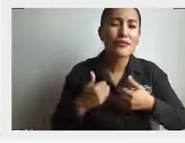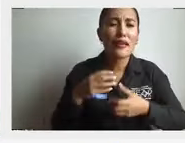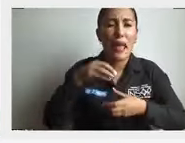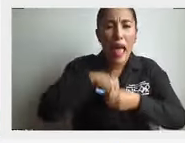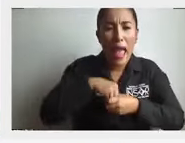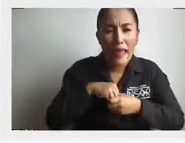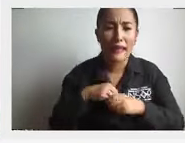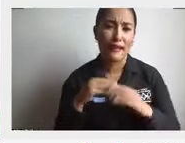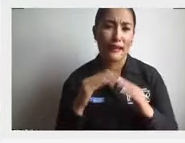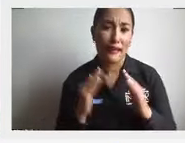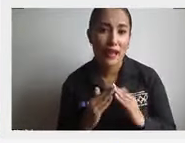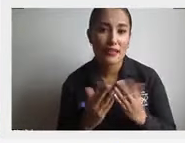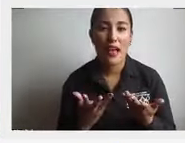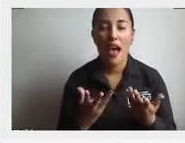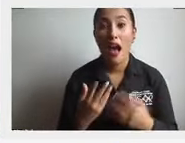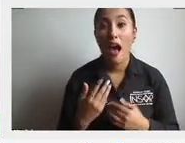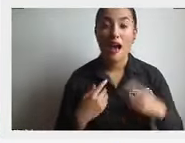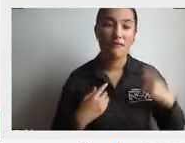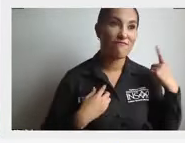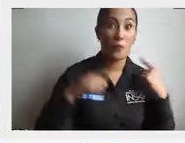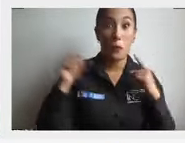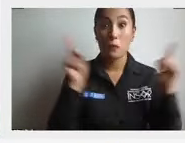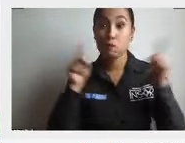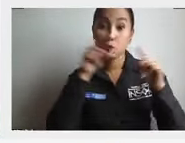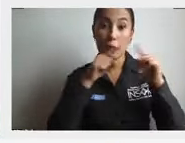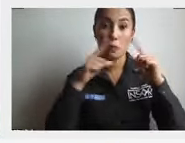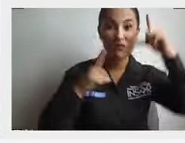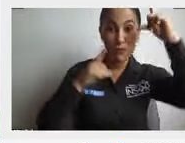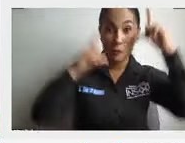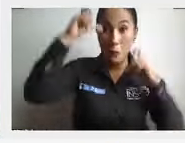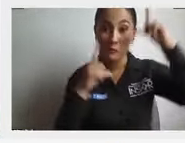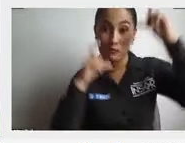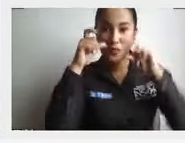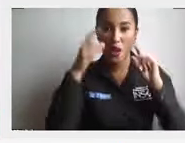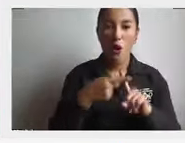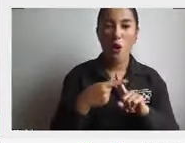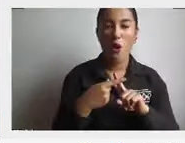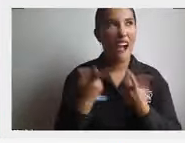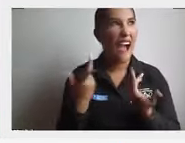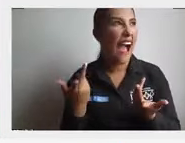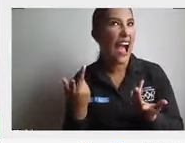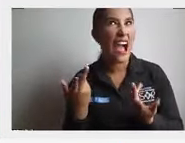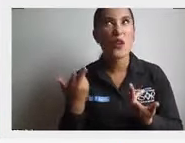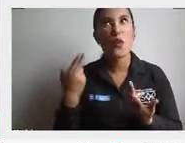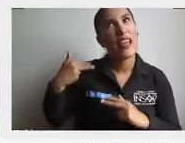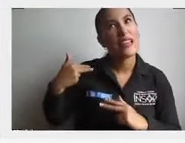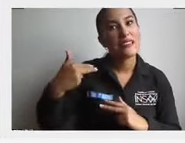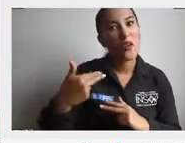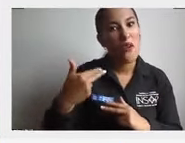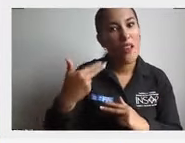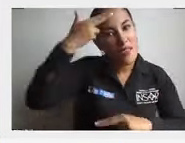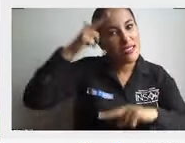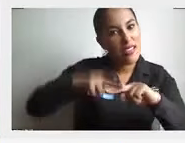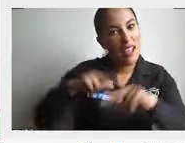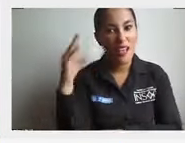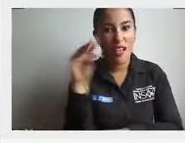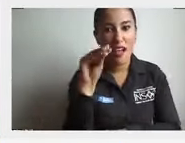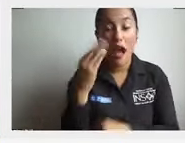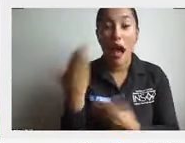jugar, hacer mímica, a inventar la historia con el títere, a que preparemos los sándwiches, a